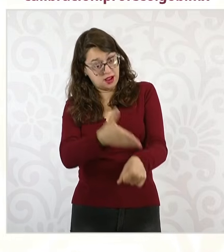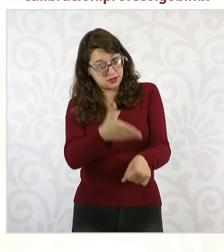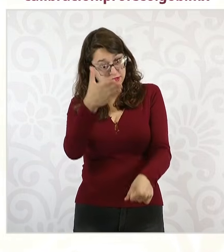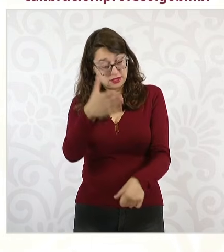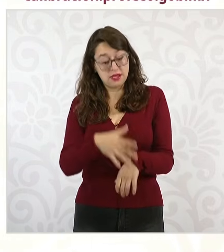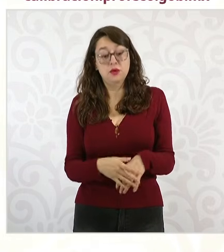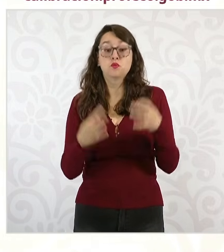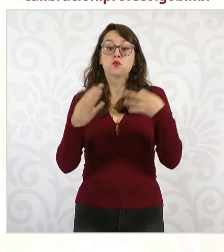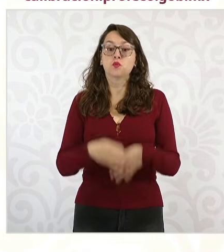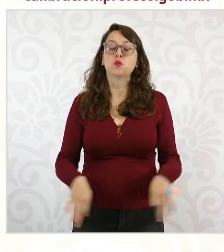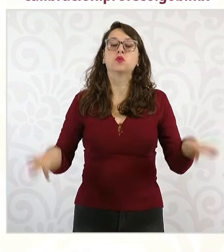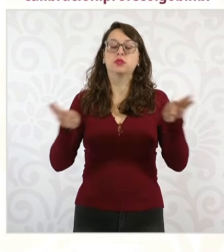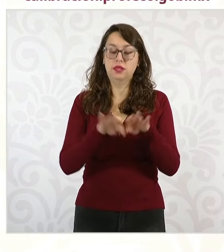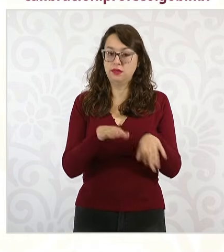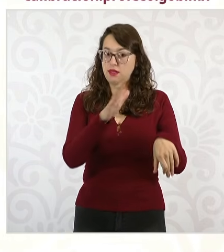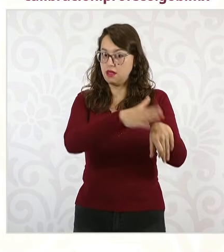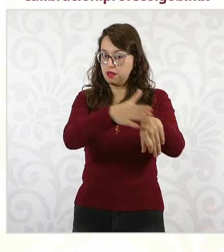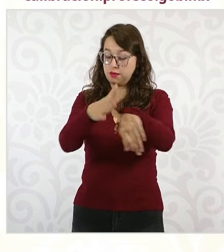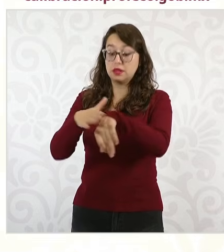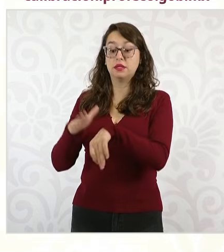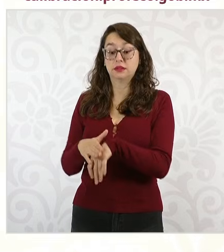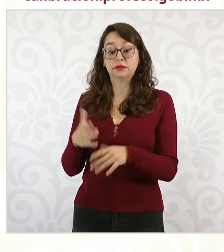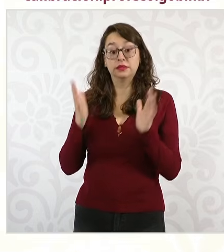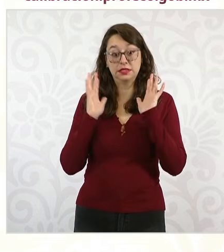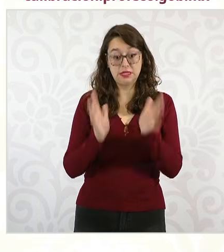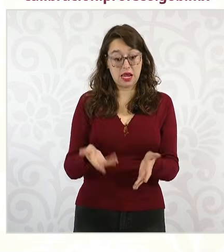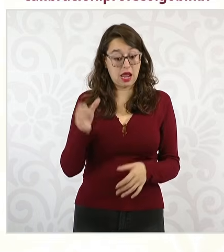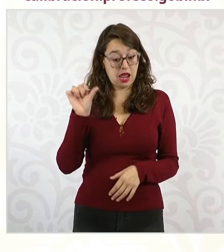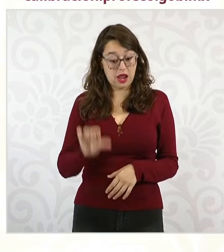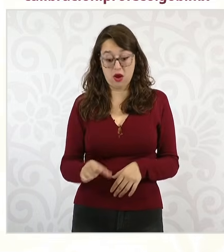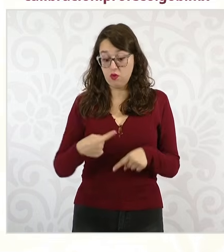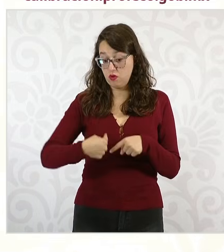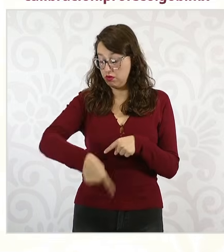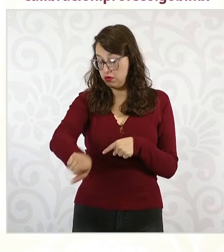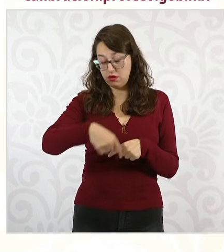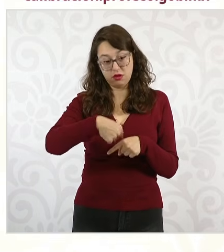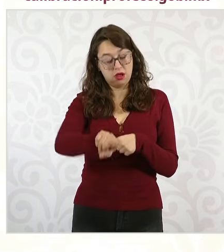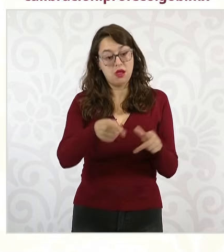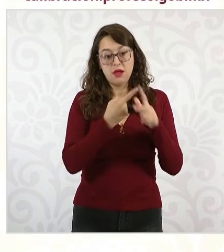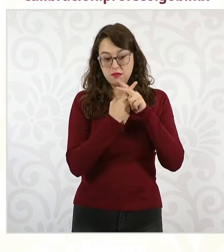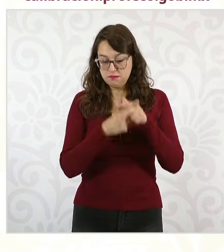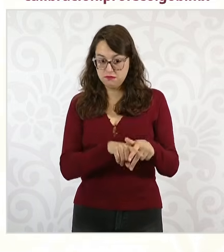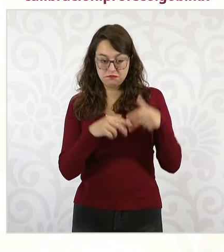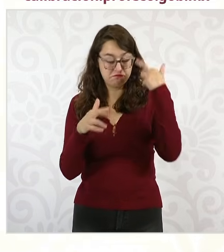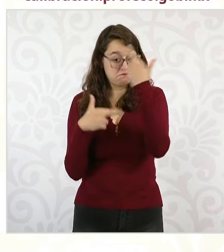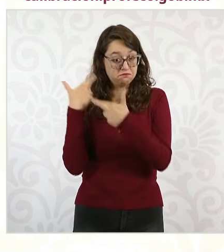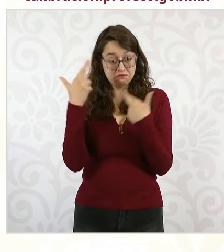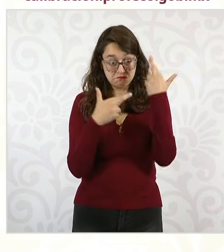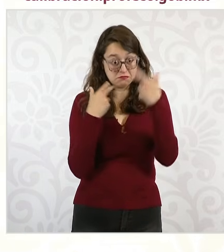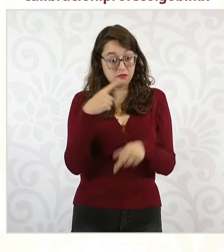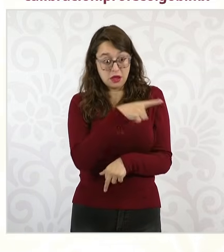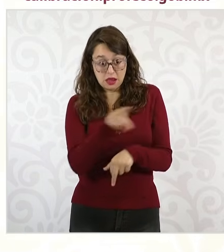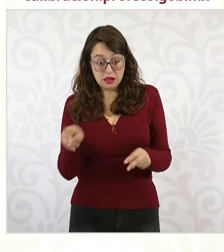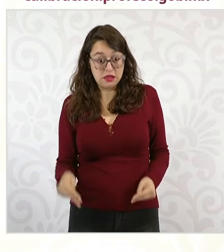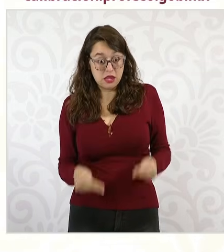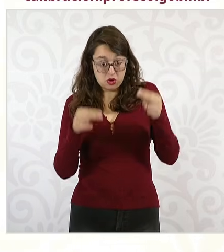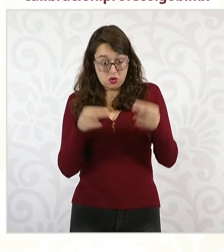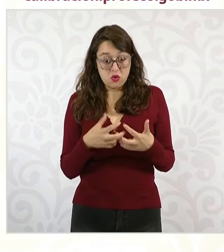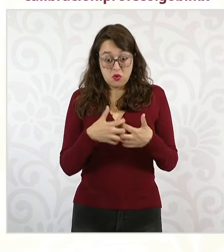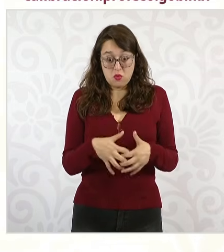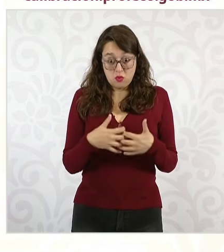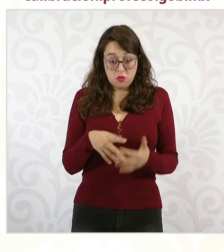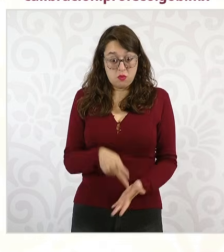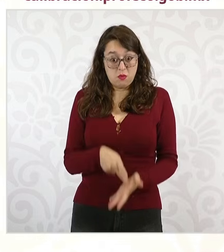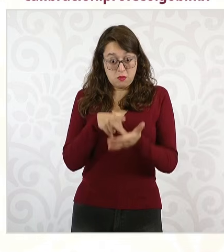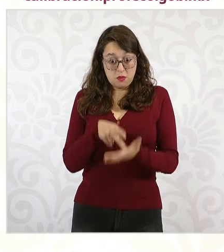se tenga esta información para que a partir de ya todas las personas que tengan o todos los negocios que tengan este tipo de